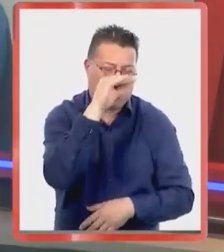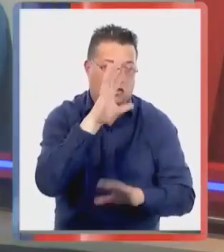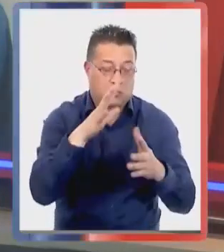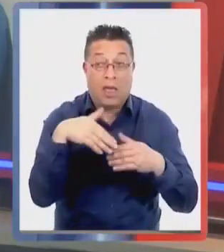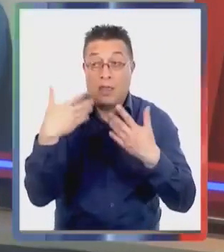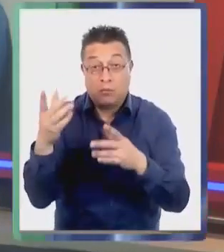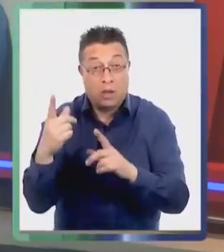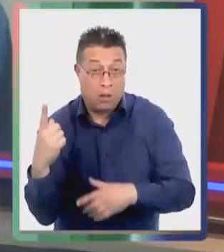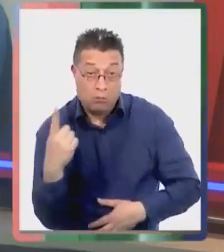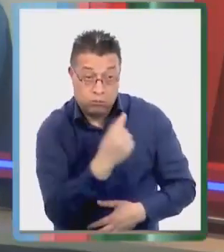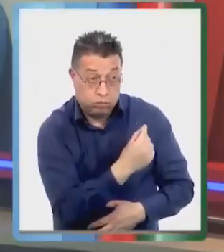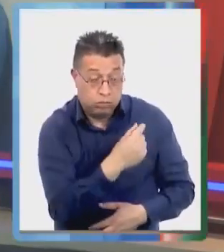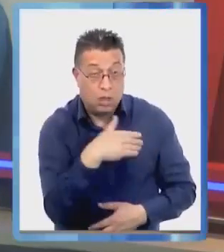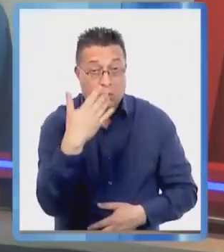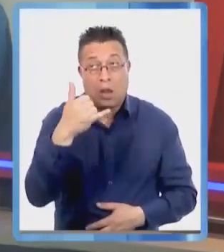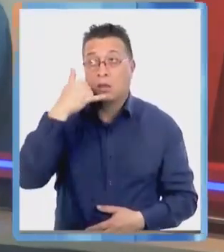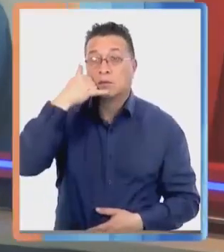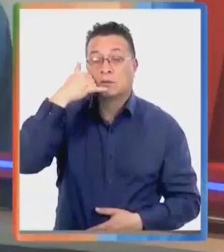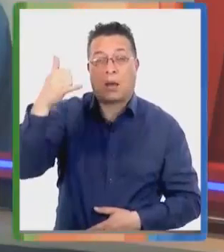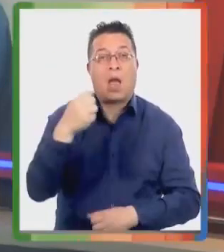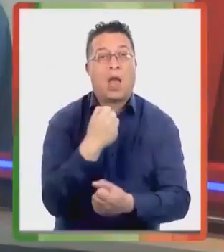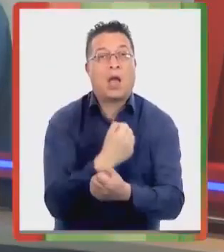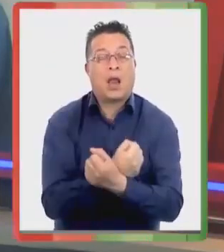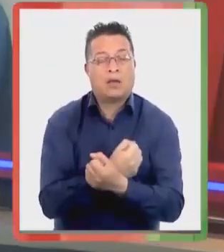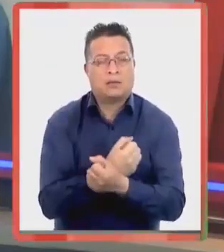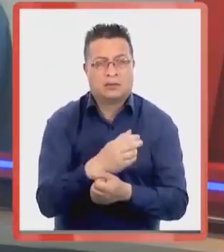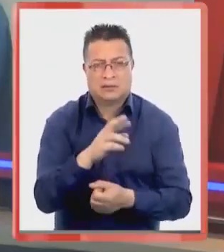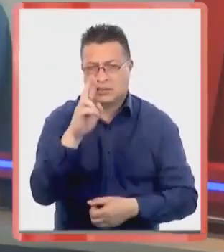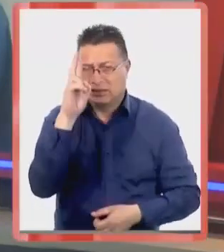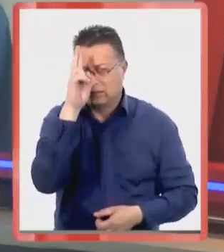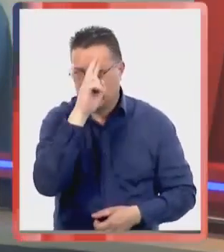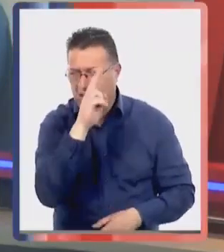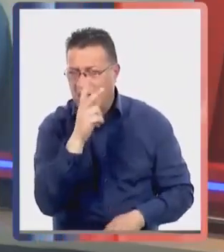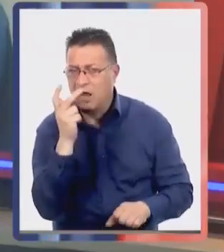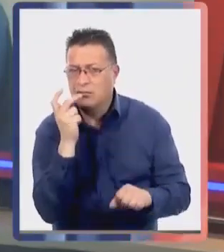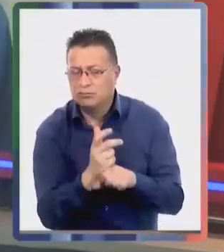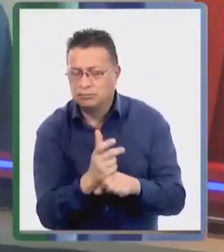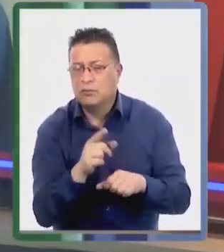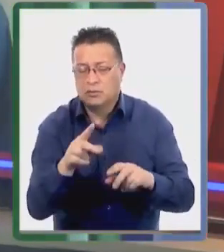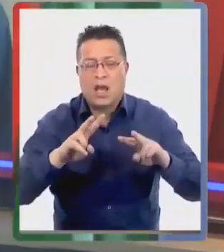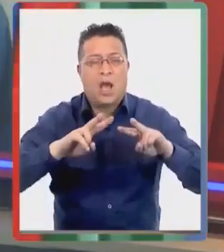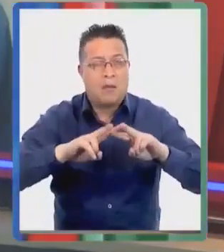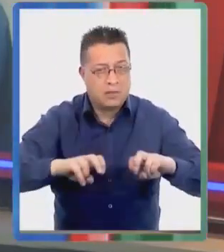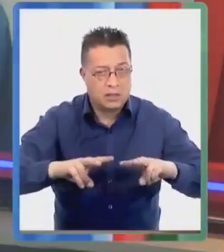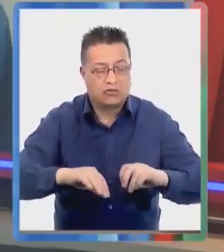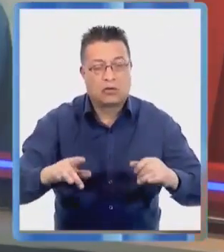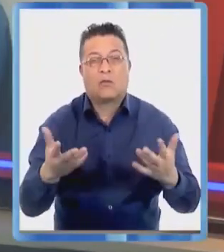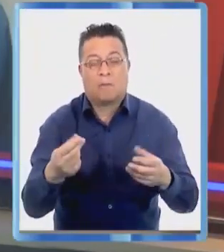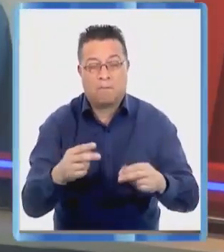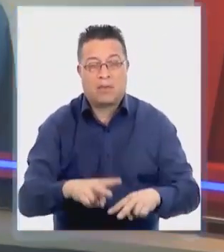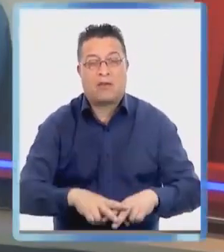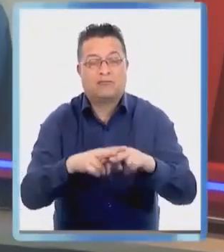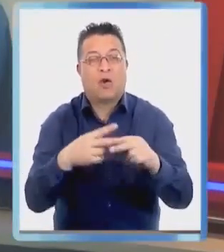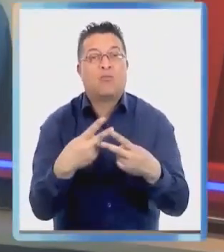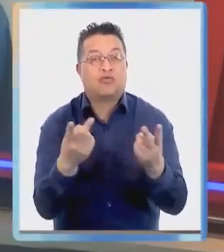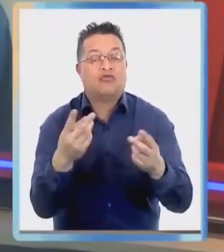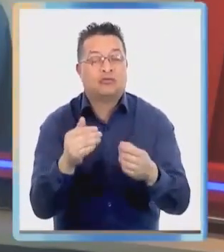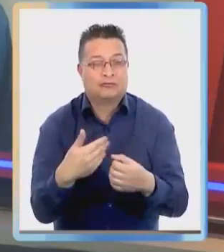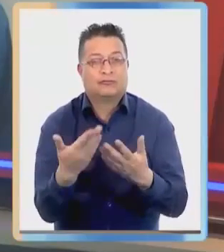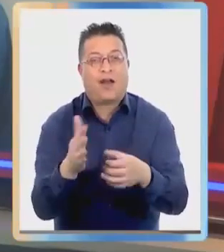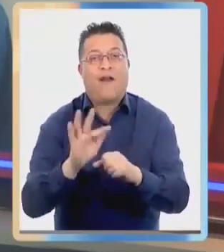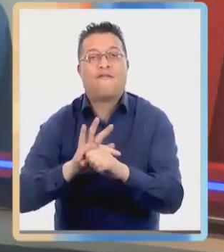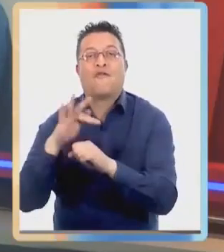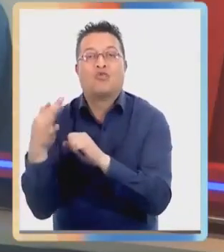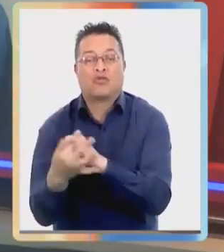fueron, los guardias llamaron a carabineros. Un insólito robo que se produce en medio de las investigaciones por fondos públicos entregados a fundaciones y